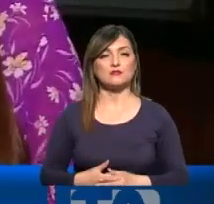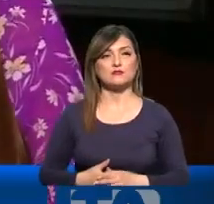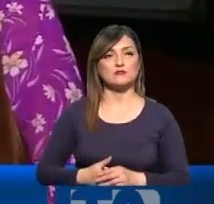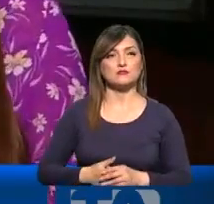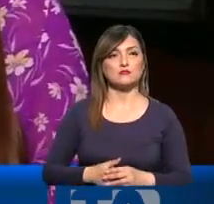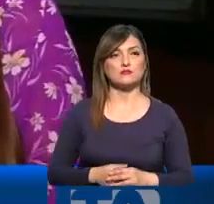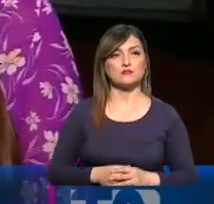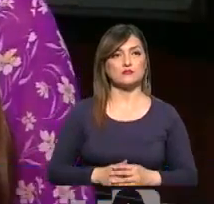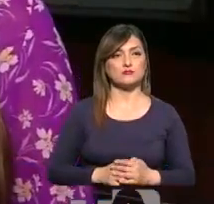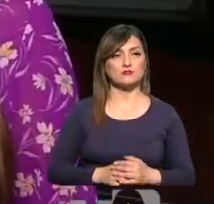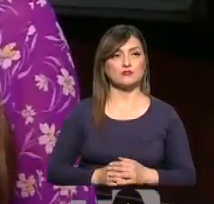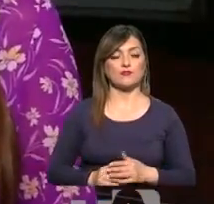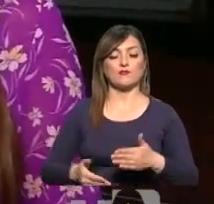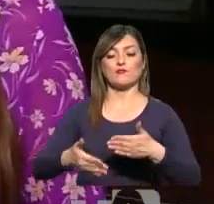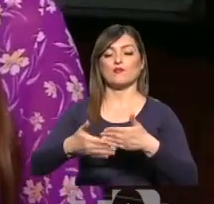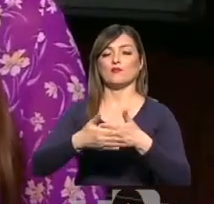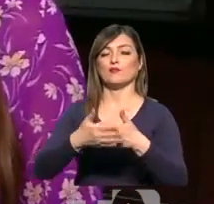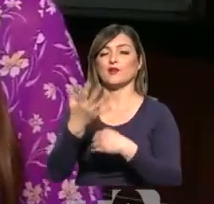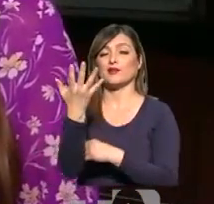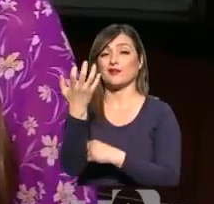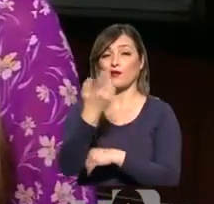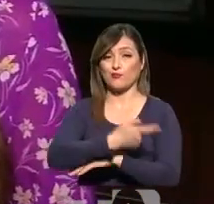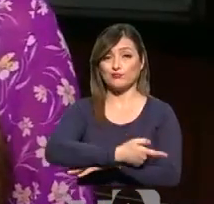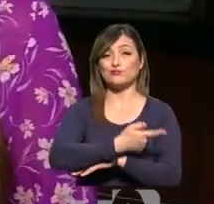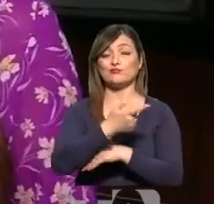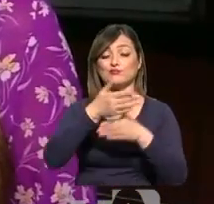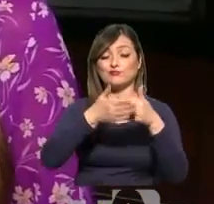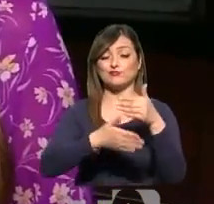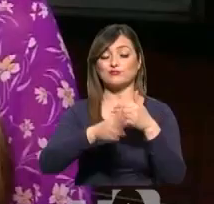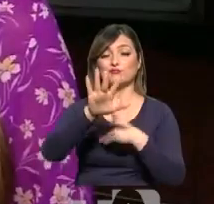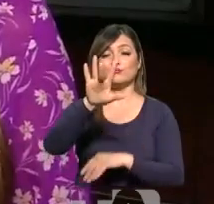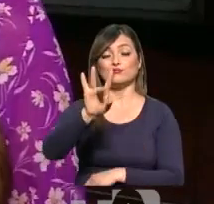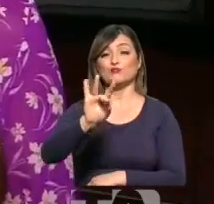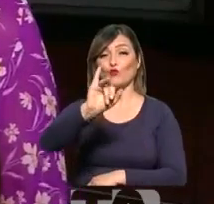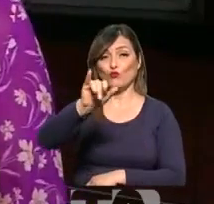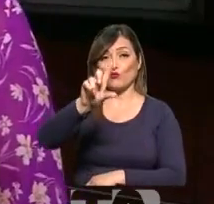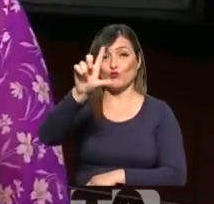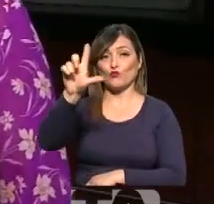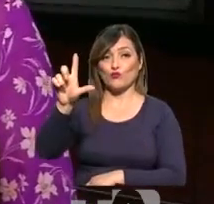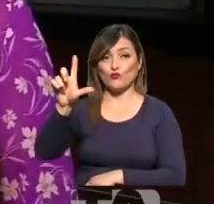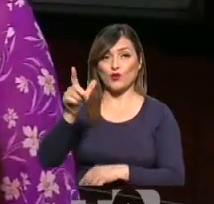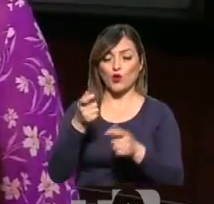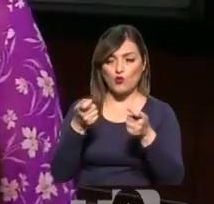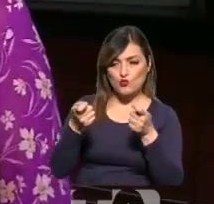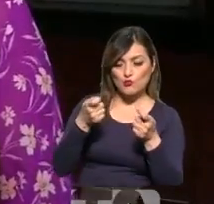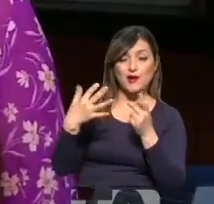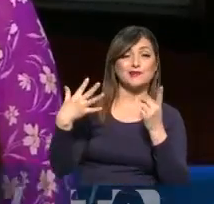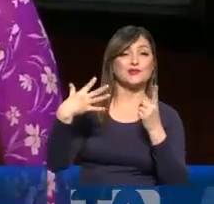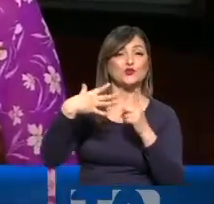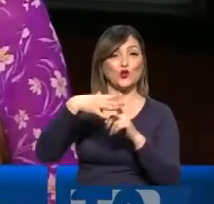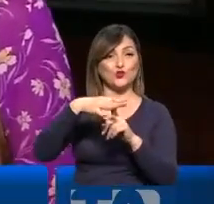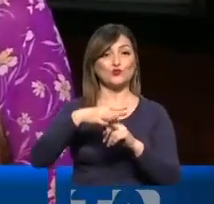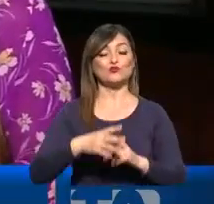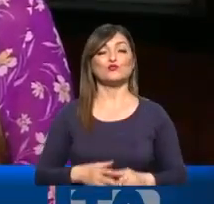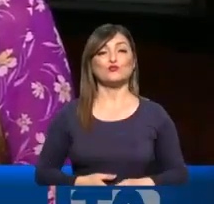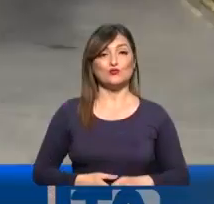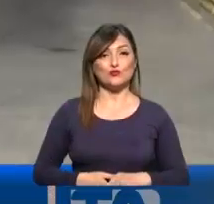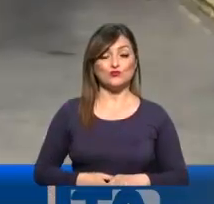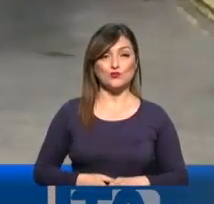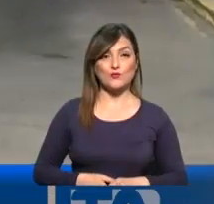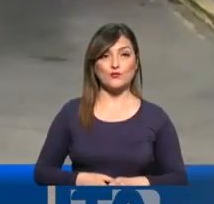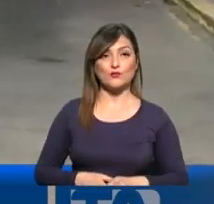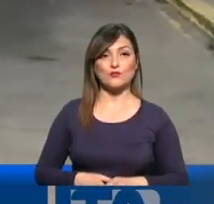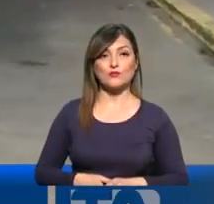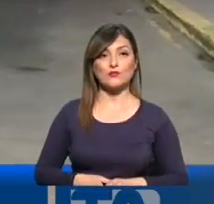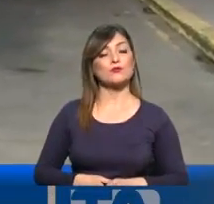Este cierre será por 15 días hasta el 28 de julio, mientras se sigue monitoreando la situación en la ciudad.